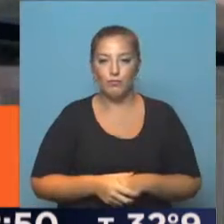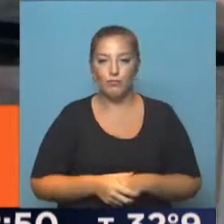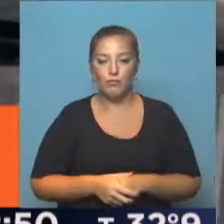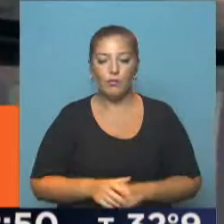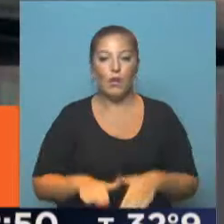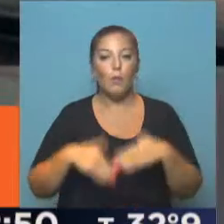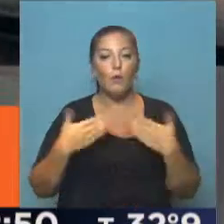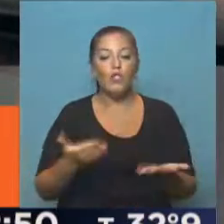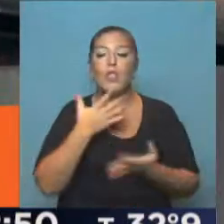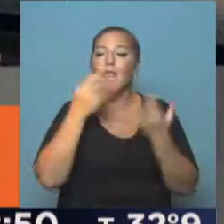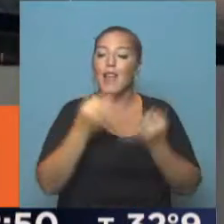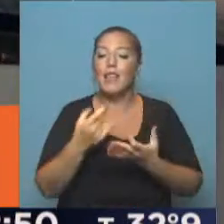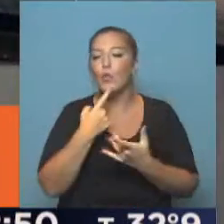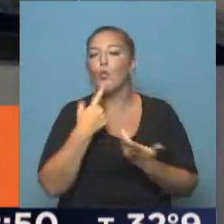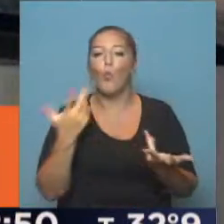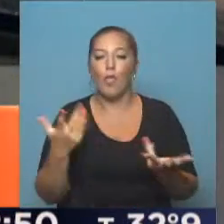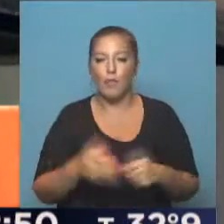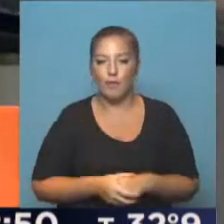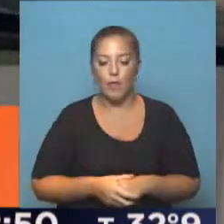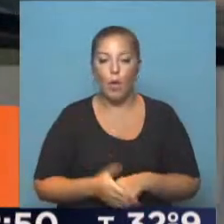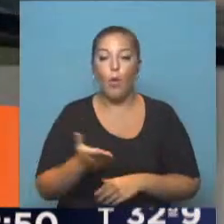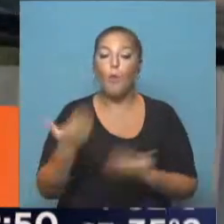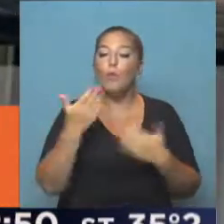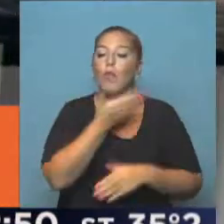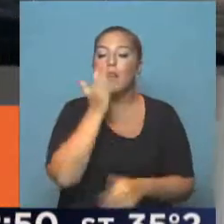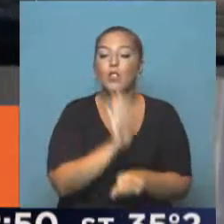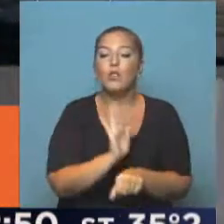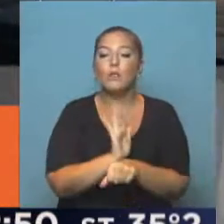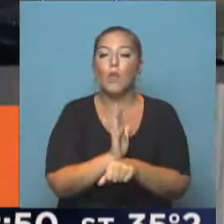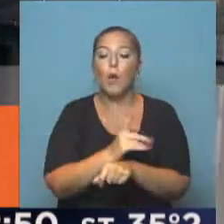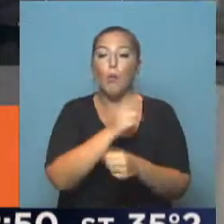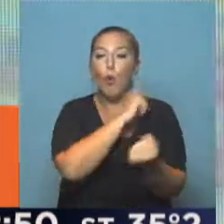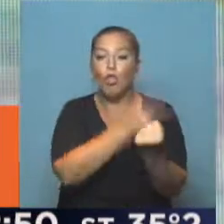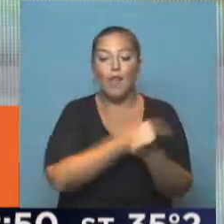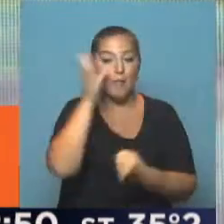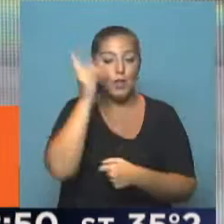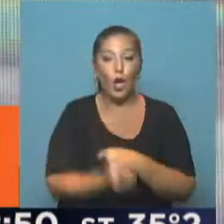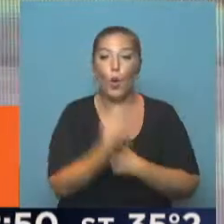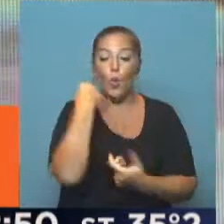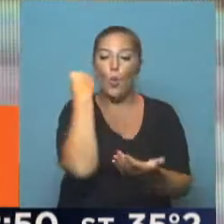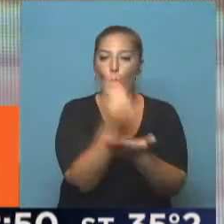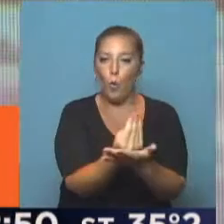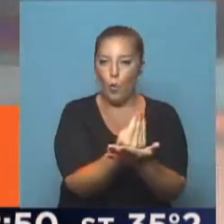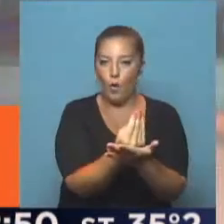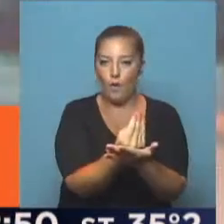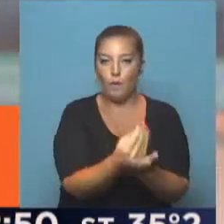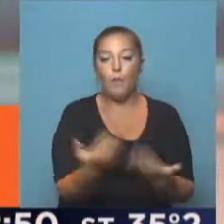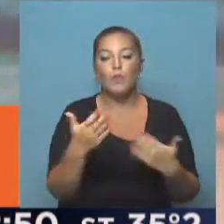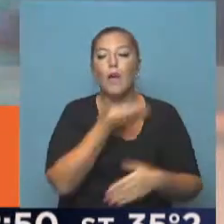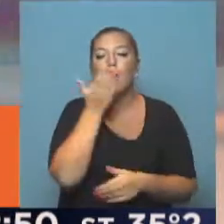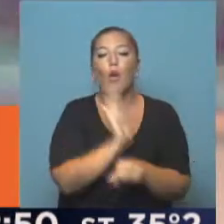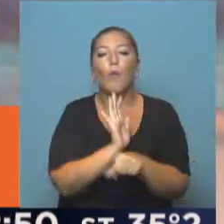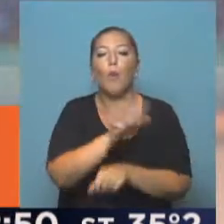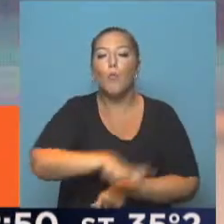insisto, realmente es un dilema. Pero ¿podemos hablar de la concentración del poder excesiva en una sola mano? Podemos hablar de